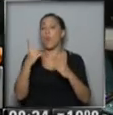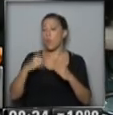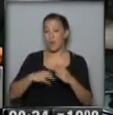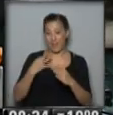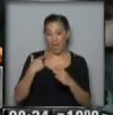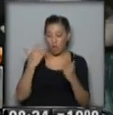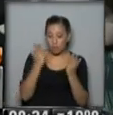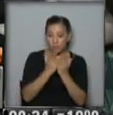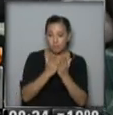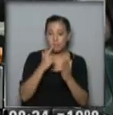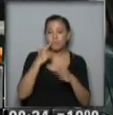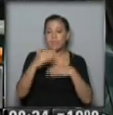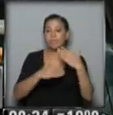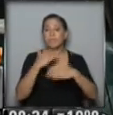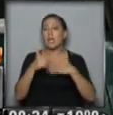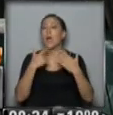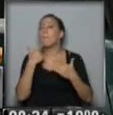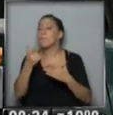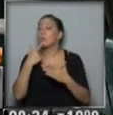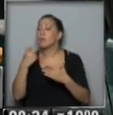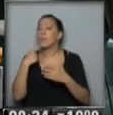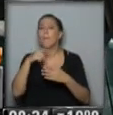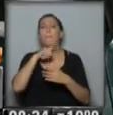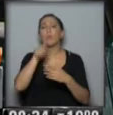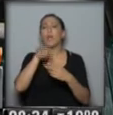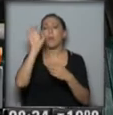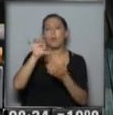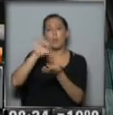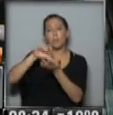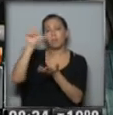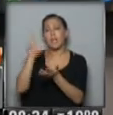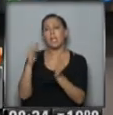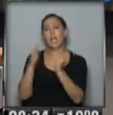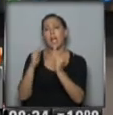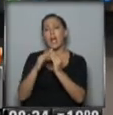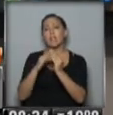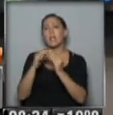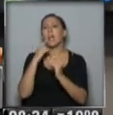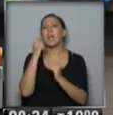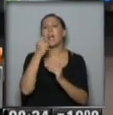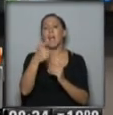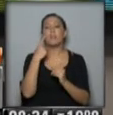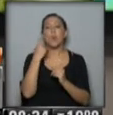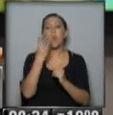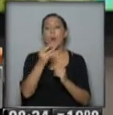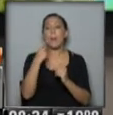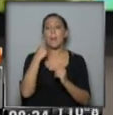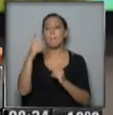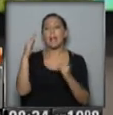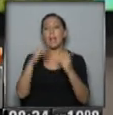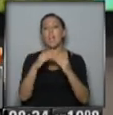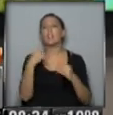campo una encuesta en la cual se preguntó en todo el país a hogares a casi 40 mil hogares que